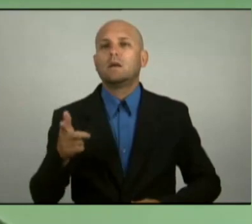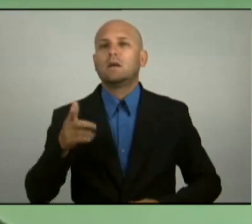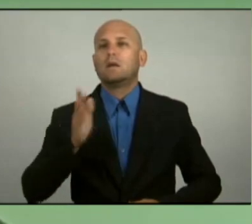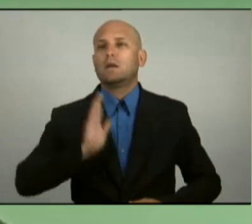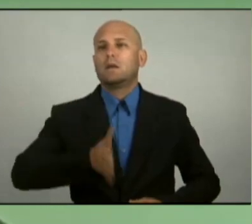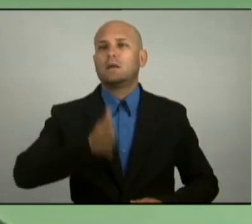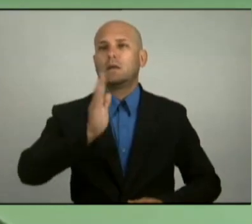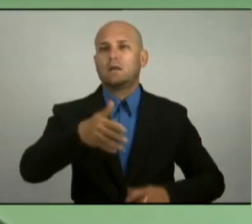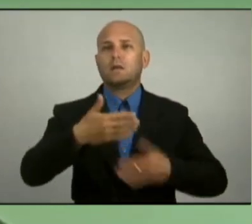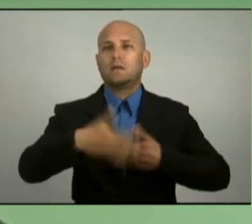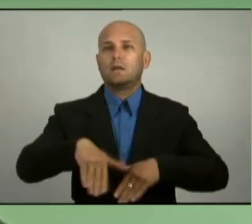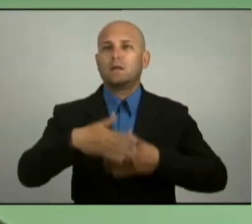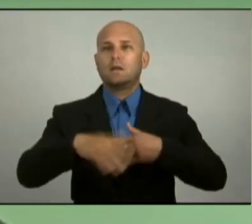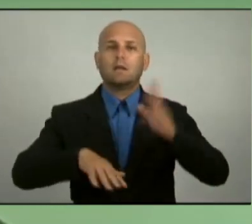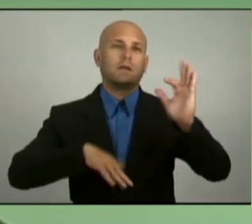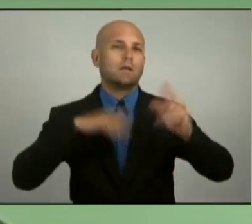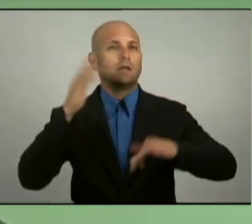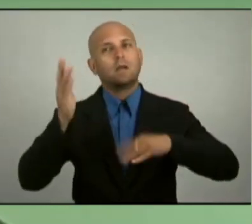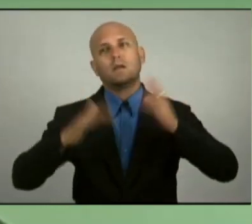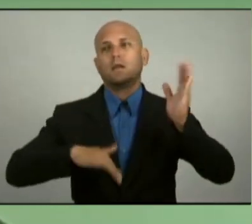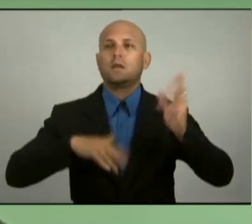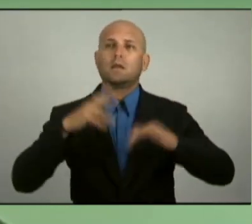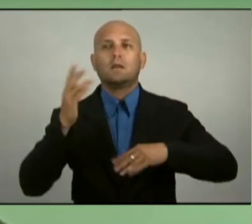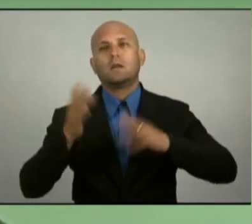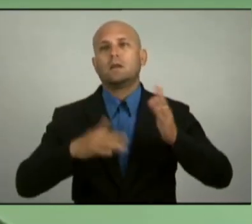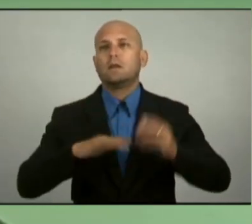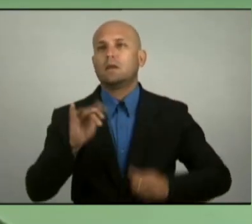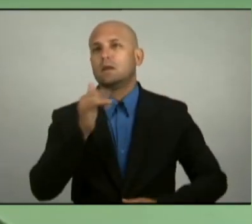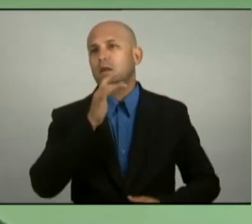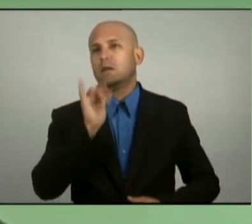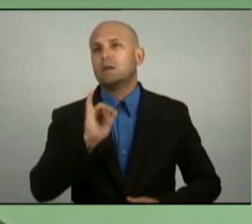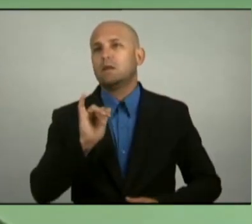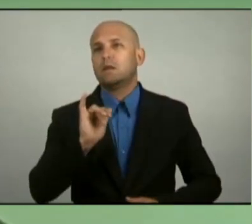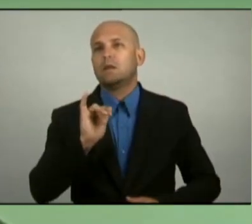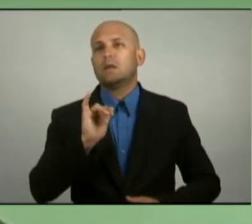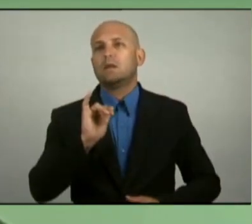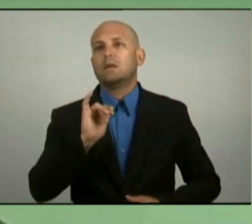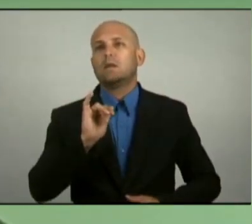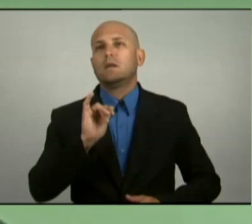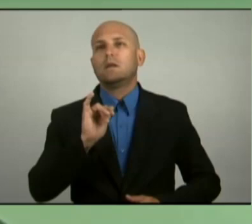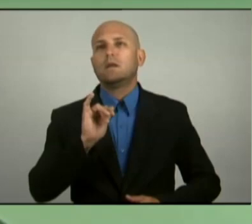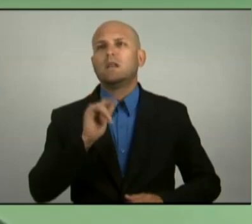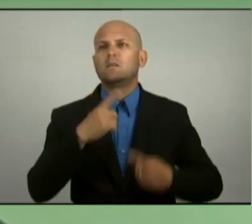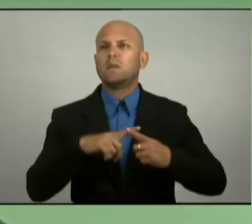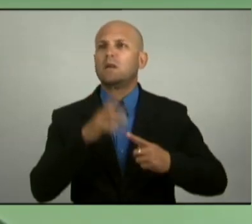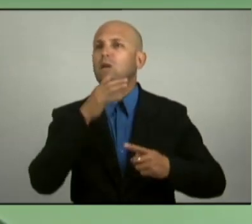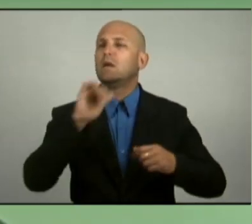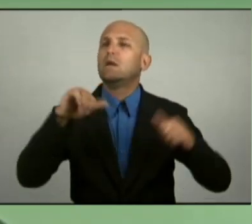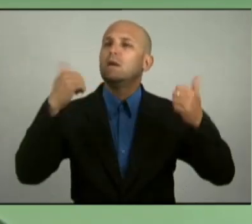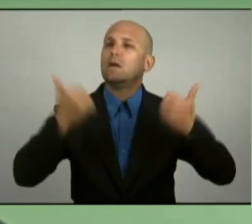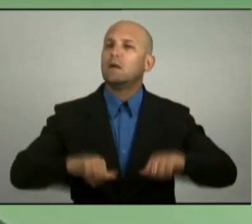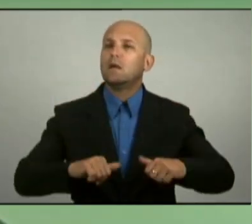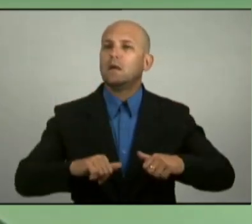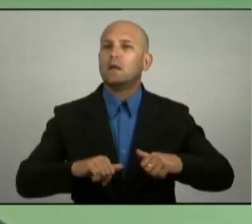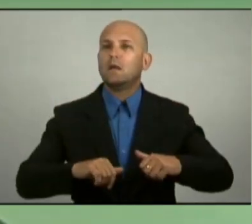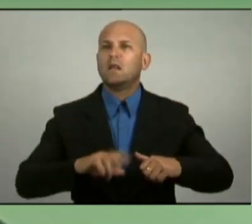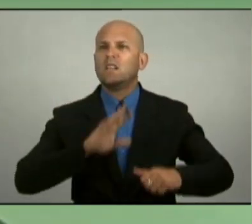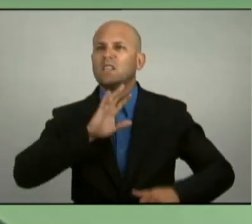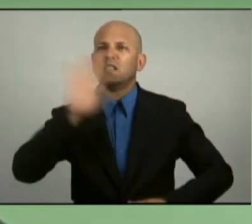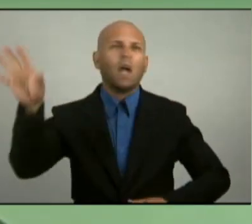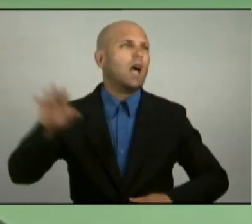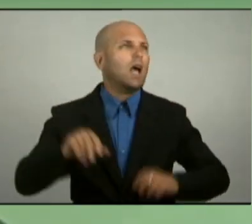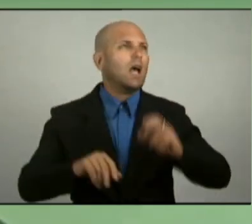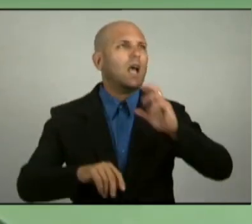deambular haciendo movimientos estereotipados parecido al sonambulismo pero que va a ser de una forma violenta eh va a vociferar